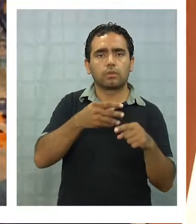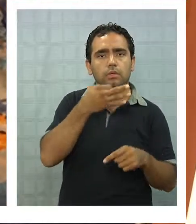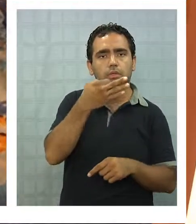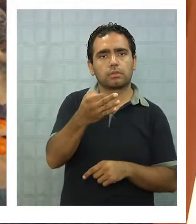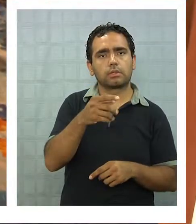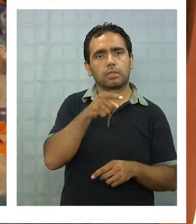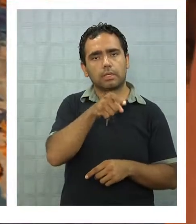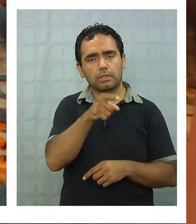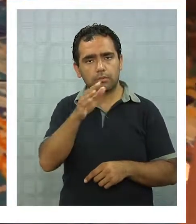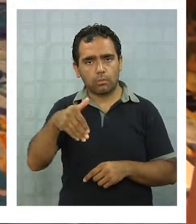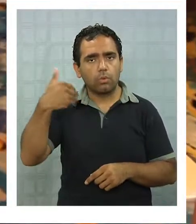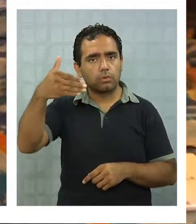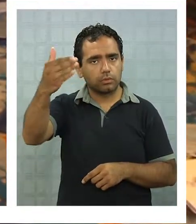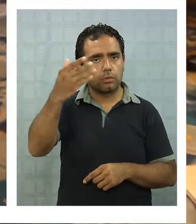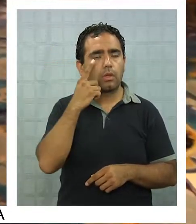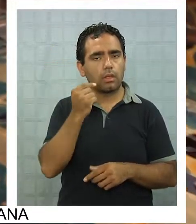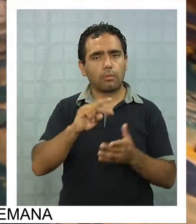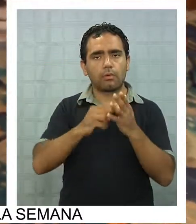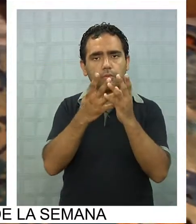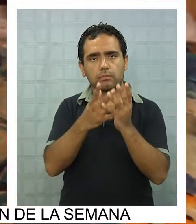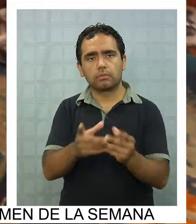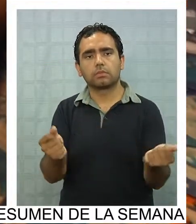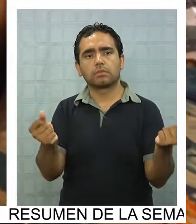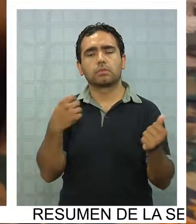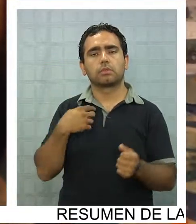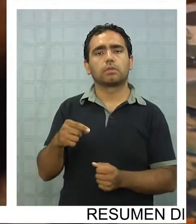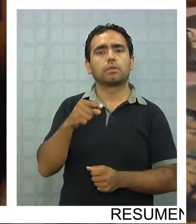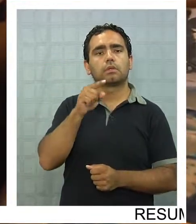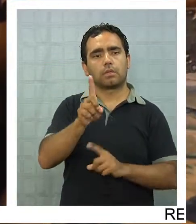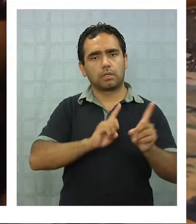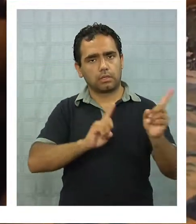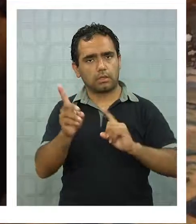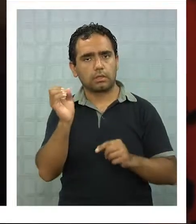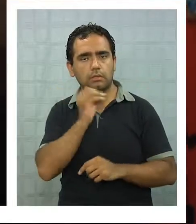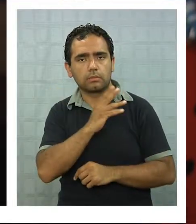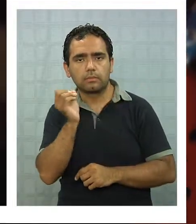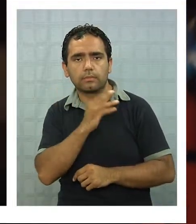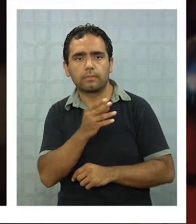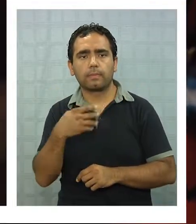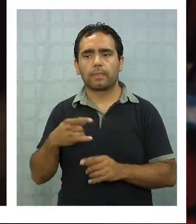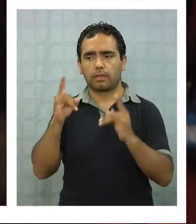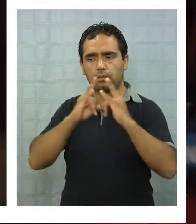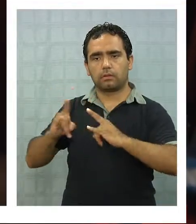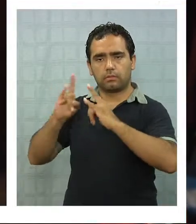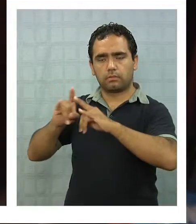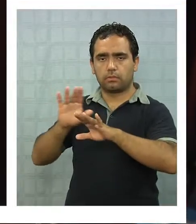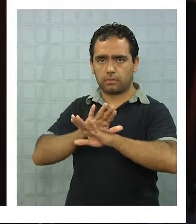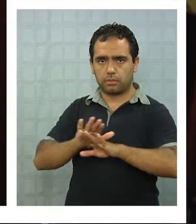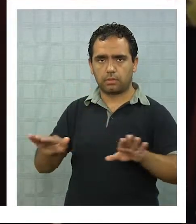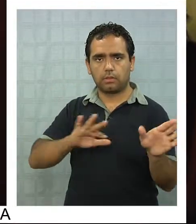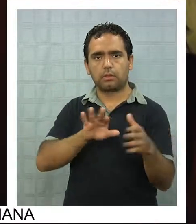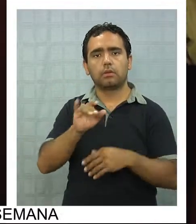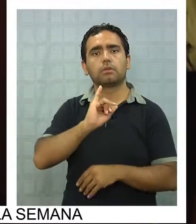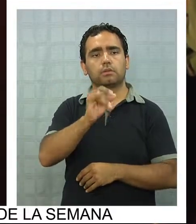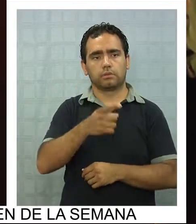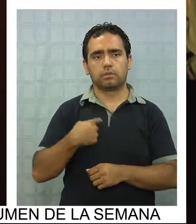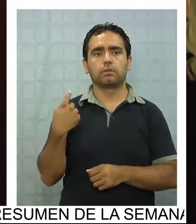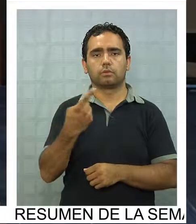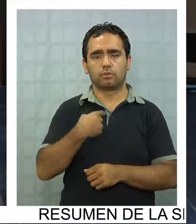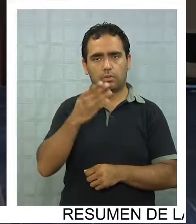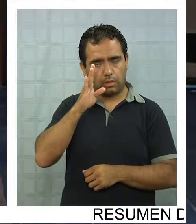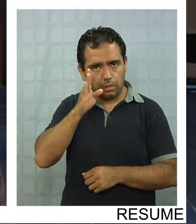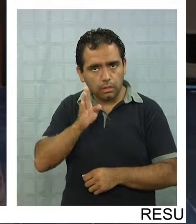traspaso se realizará durante los próximos días, y con ello habrá más celeridad en la gestión para terminar con estos campamentos. Sí, nosotros tenemos que tener un